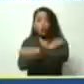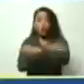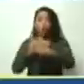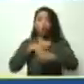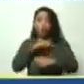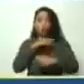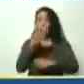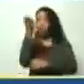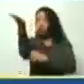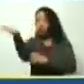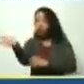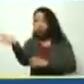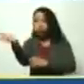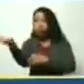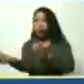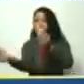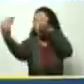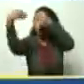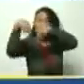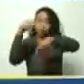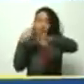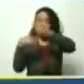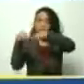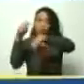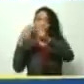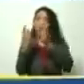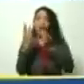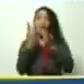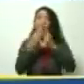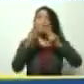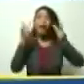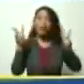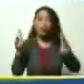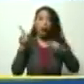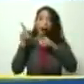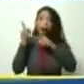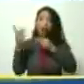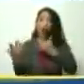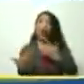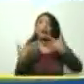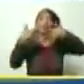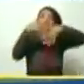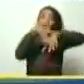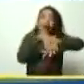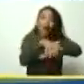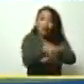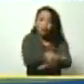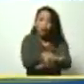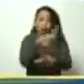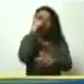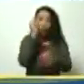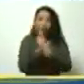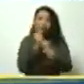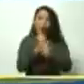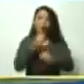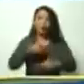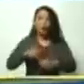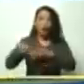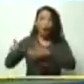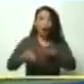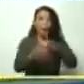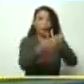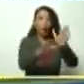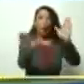negociaciones de paz para que ellos se incorporen al camino